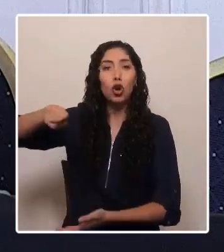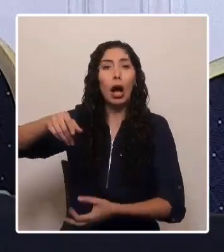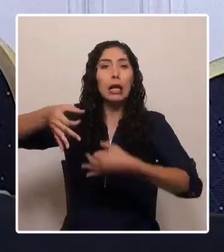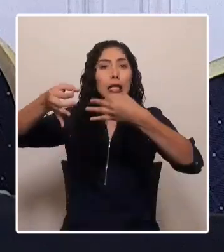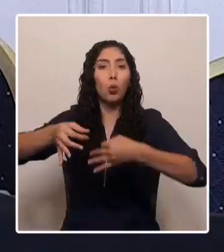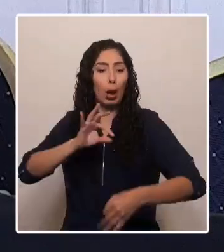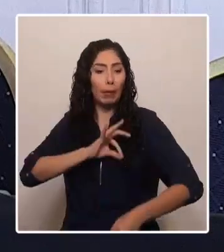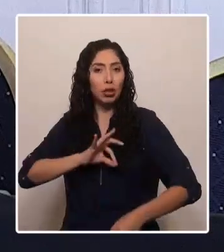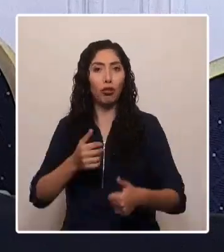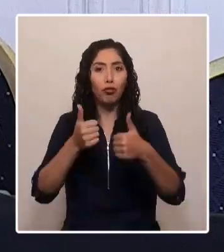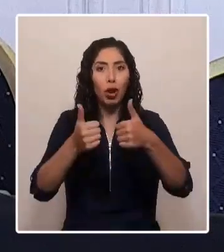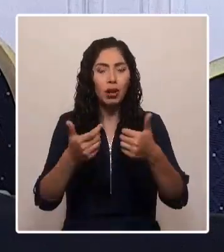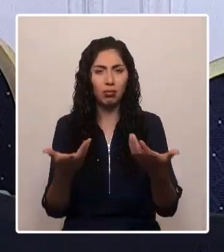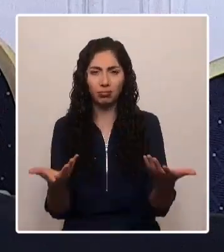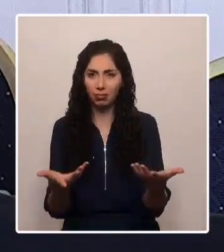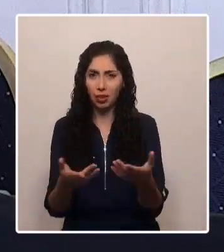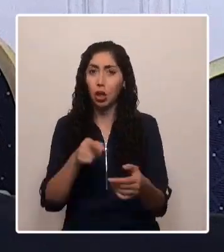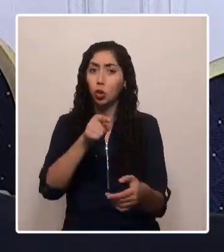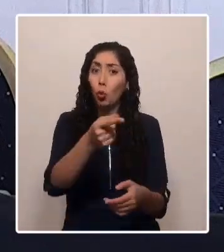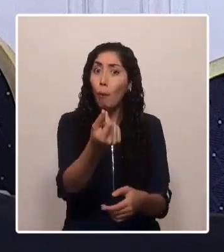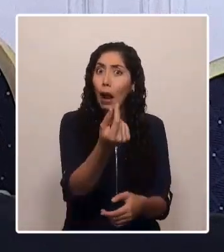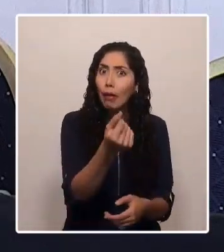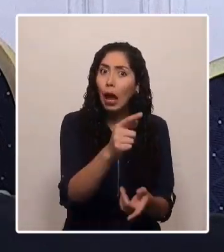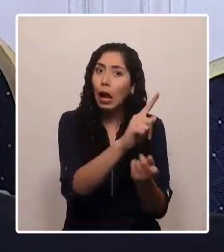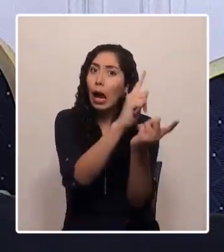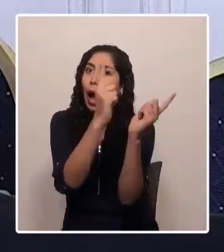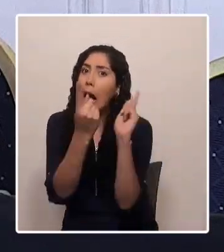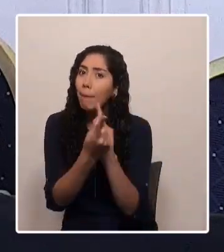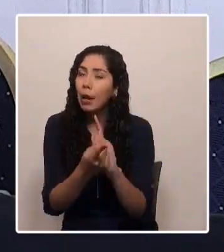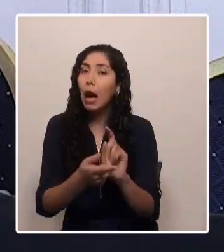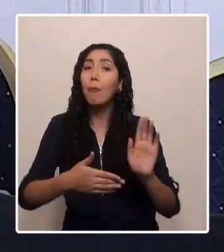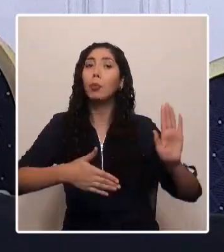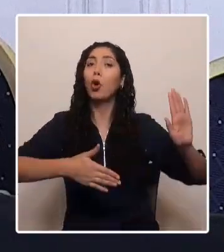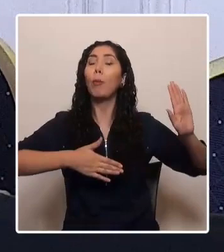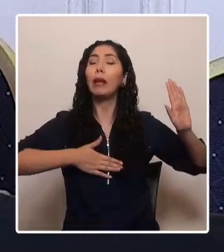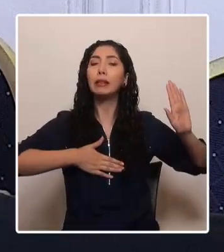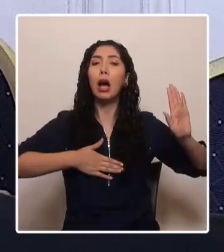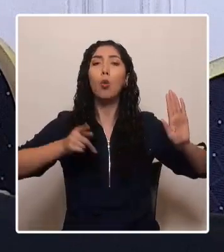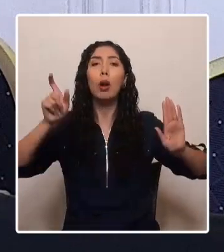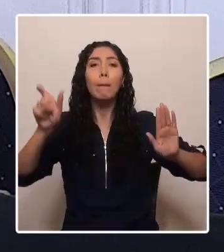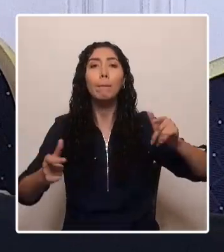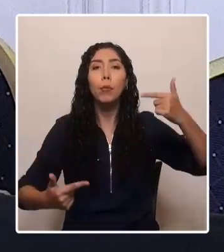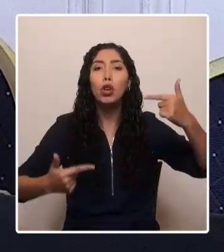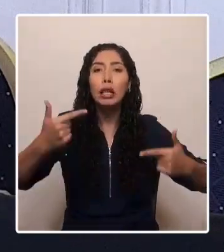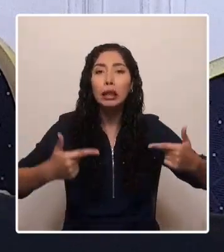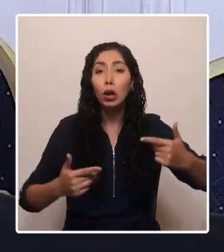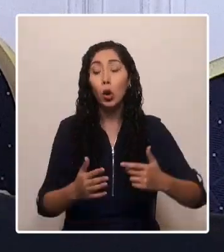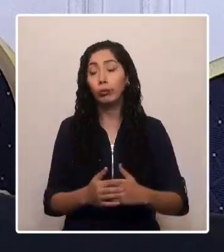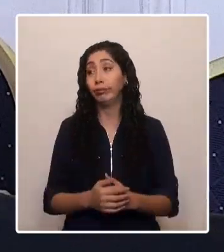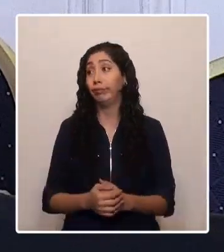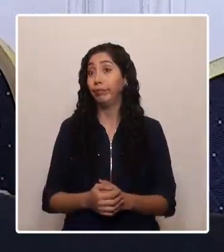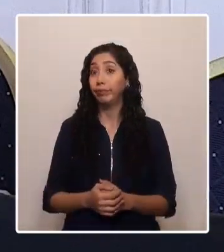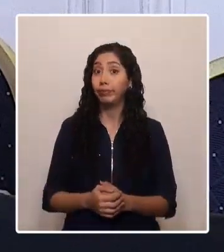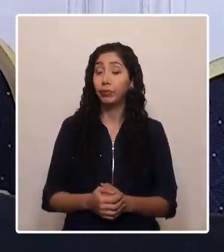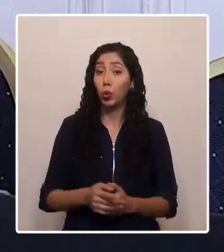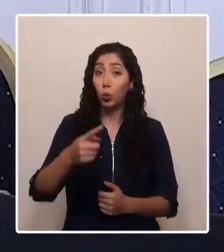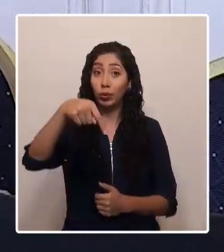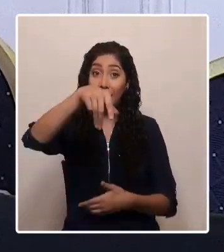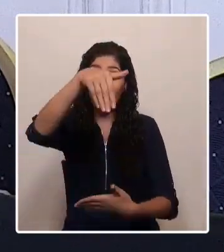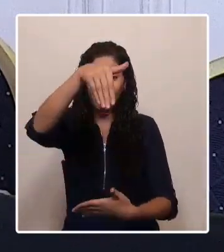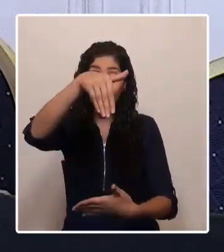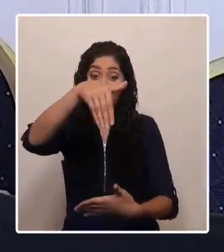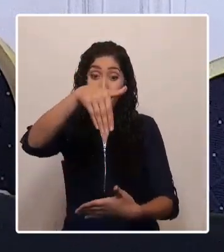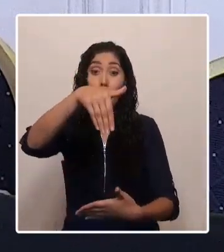la realidad de tus ahorros, de tu plata, por la promesa de un político. Bingo. Votaron en contra de la propiedad de